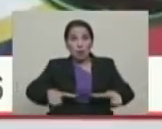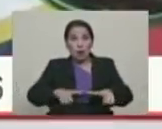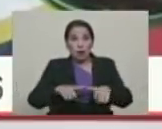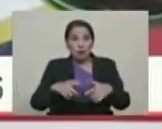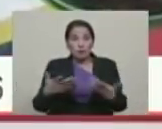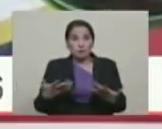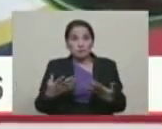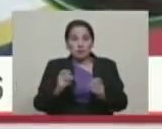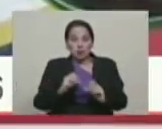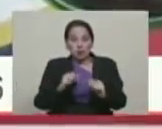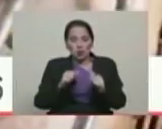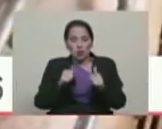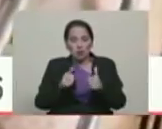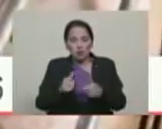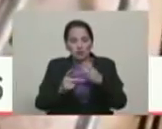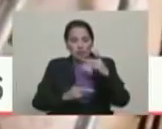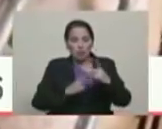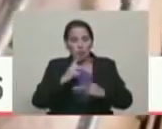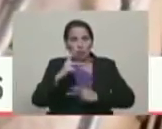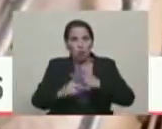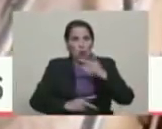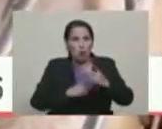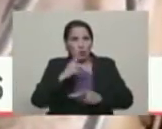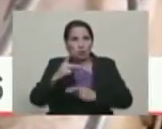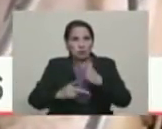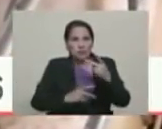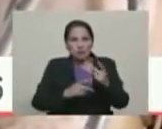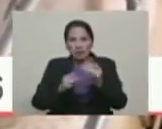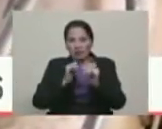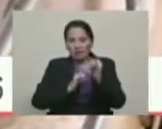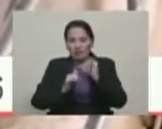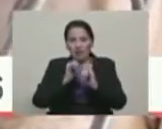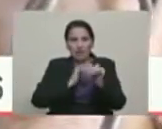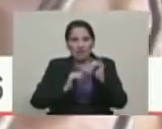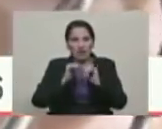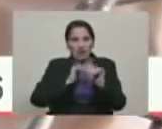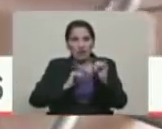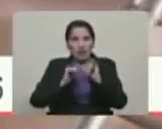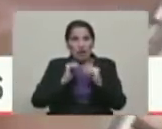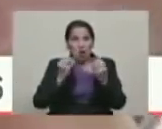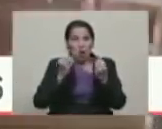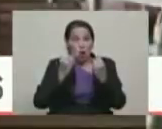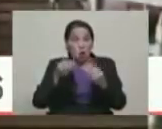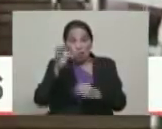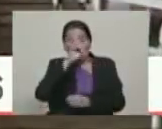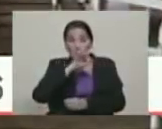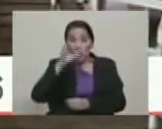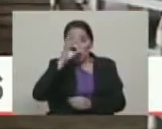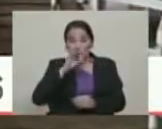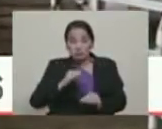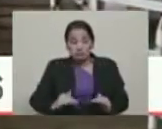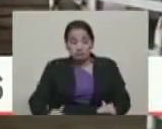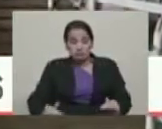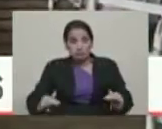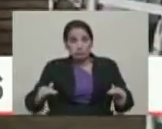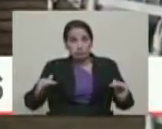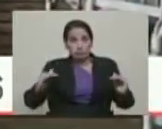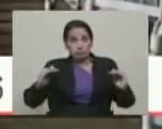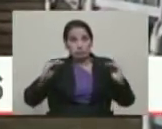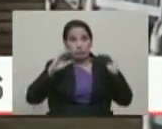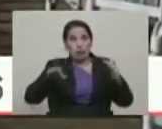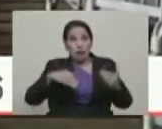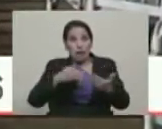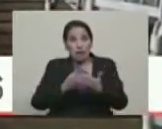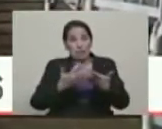se inicia el proceso de gestación, el proceso de iniciación, para después pasar a